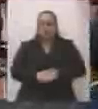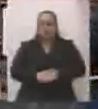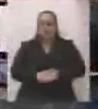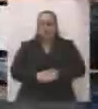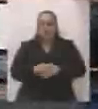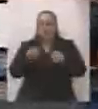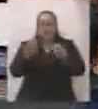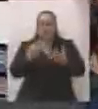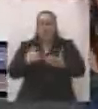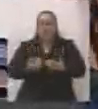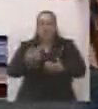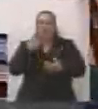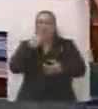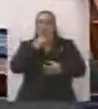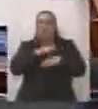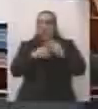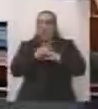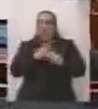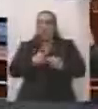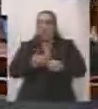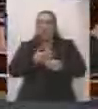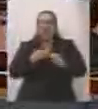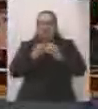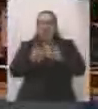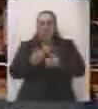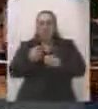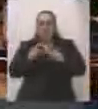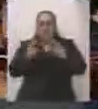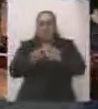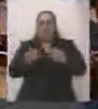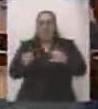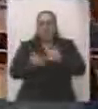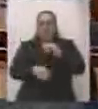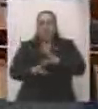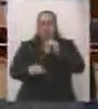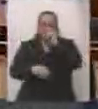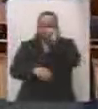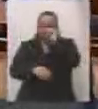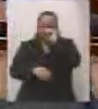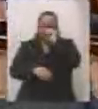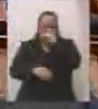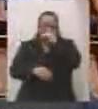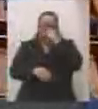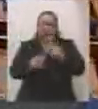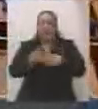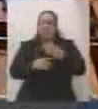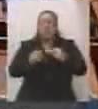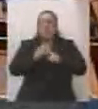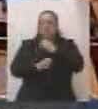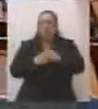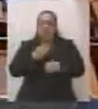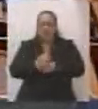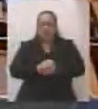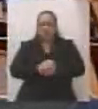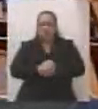Bien, señoras y señores, como ya lo dijo la señora presidenta del Congreso, la ceremonia está concluyendo en esta conferencia magistral. ¿Por qué